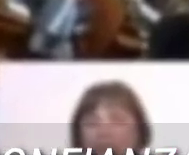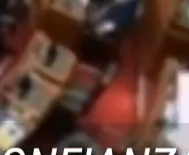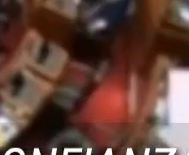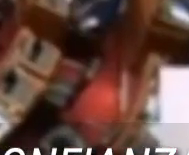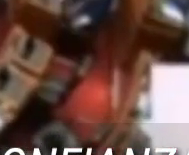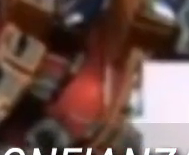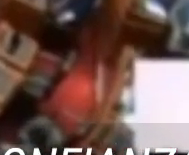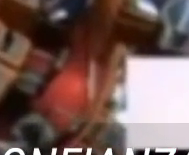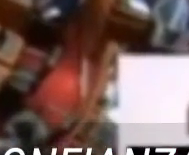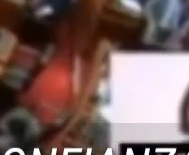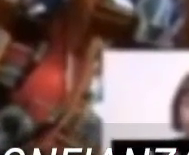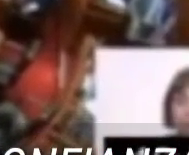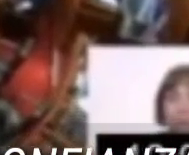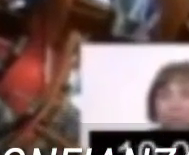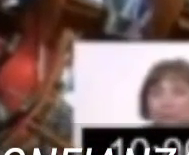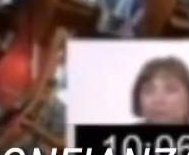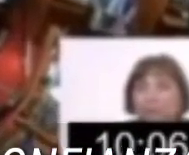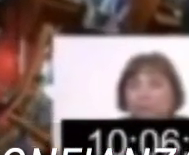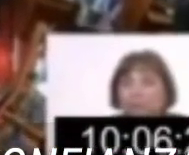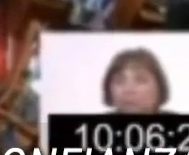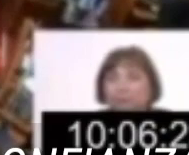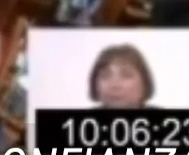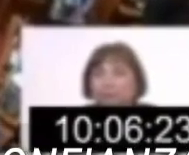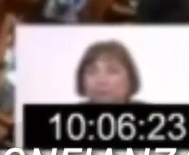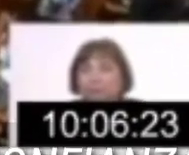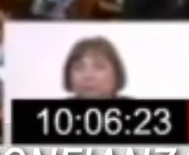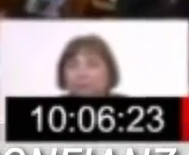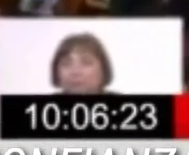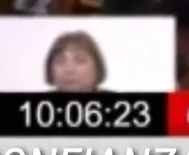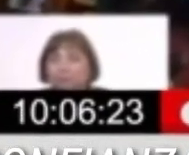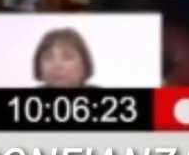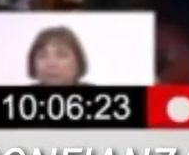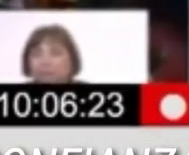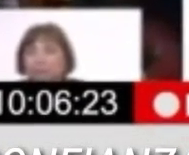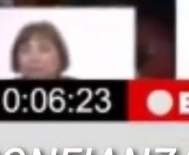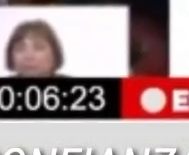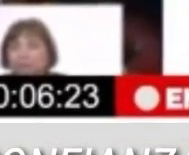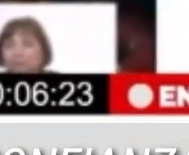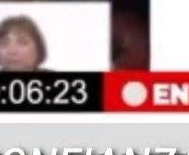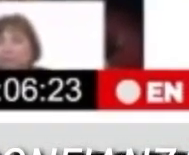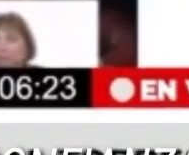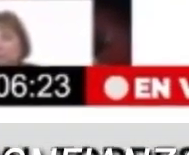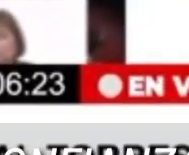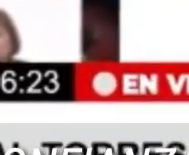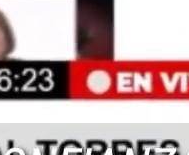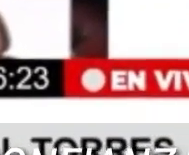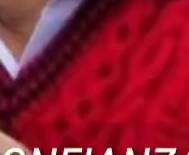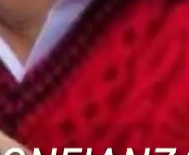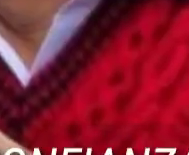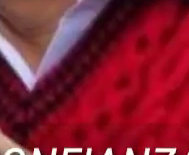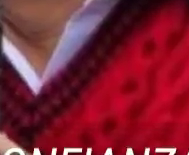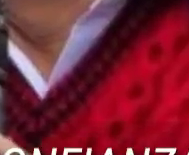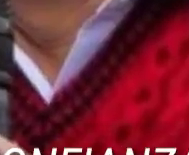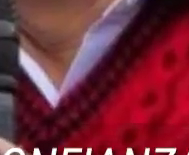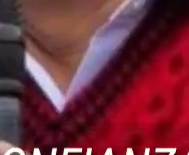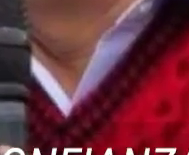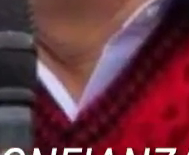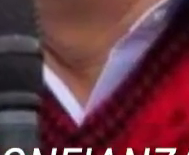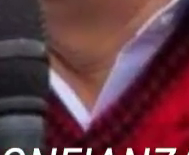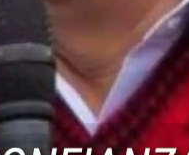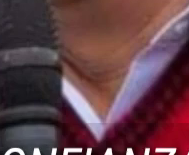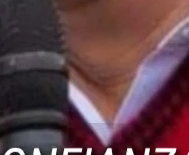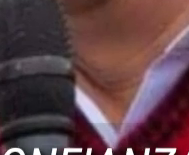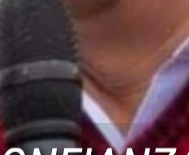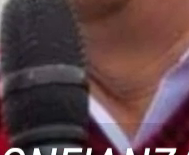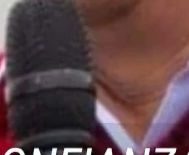también ley anti referéndum planteo de la cuestión de confianza En nombre del Consejo de ministros no vengo a presentar